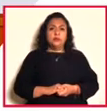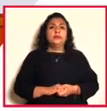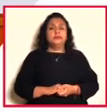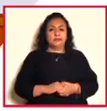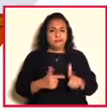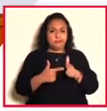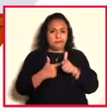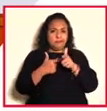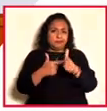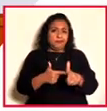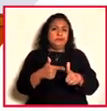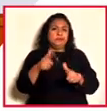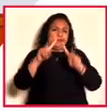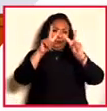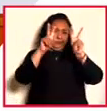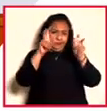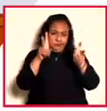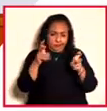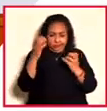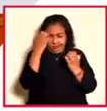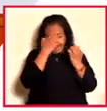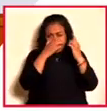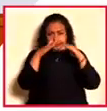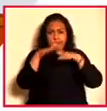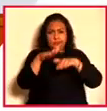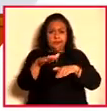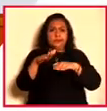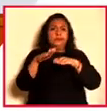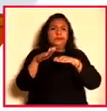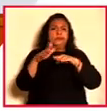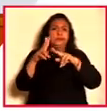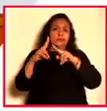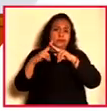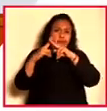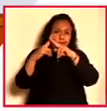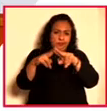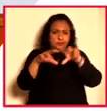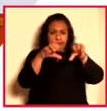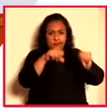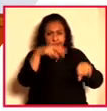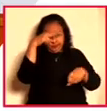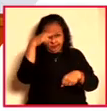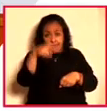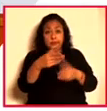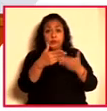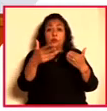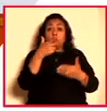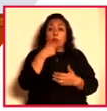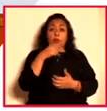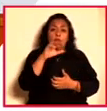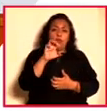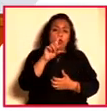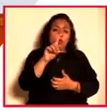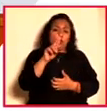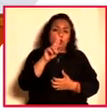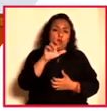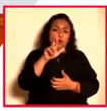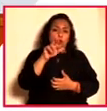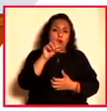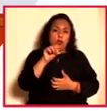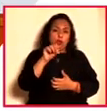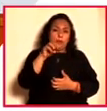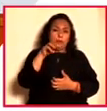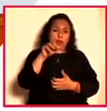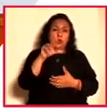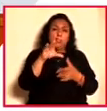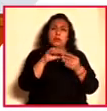Con esos contenidos, nuestro análisis en torno a la conquista de México. En esta ocasión, el arqueólogo Eduardo Matos Moctezuma nos explica cuáles fueron los factores que